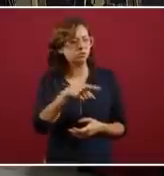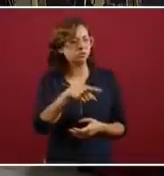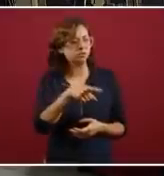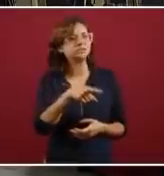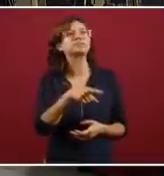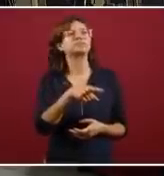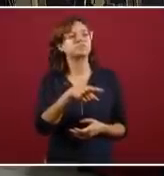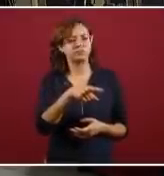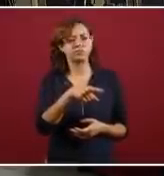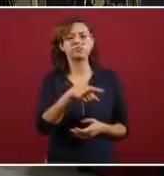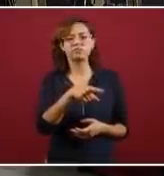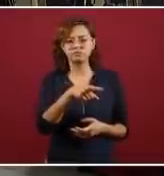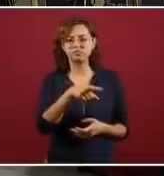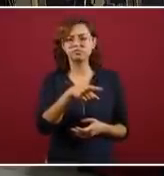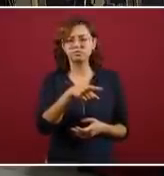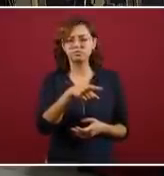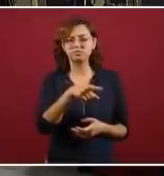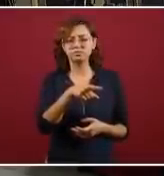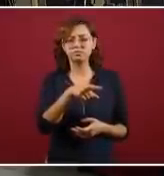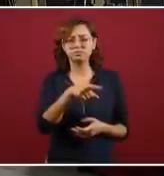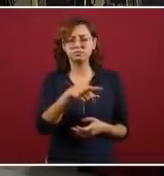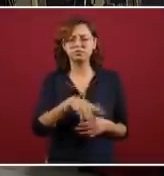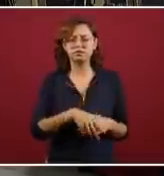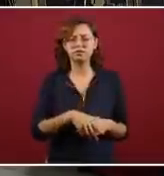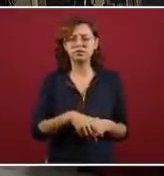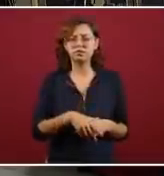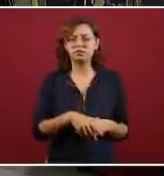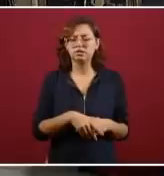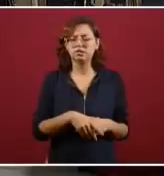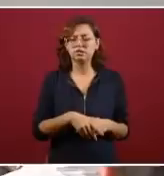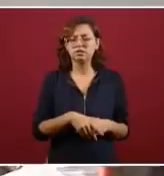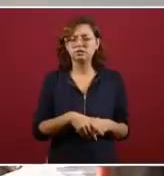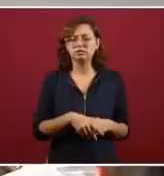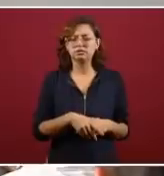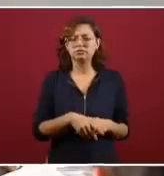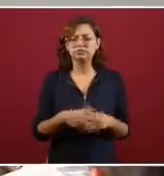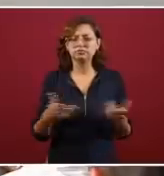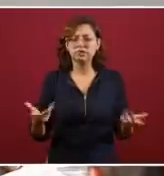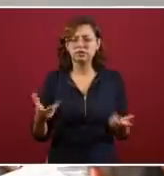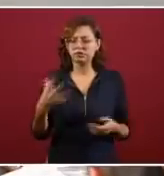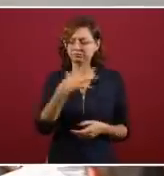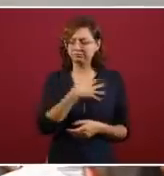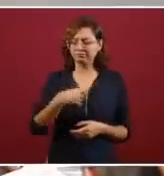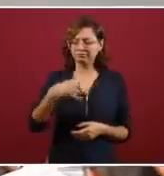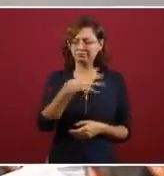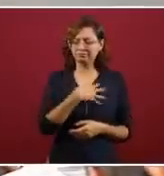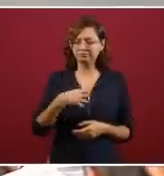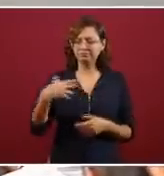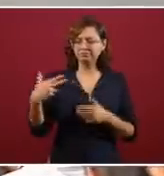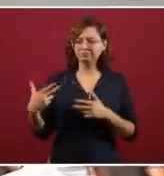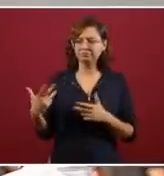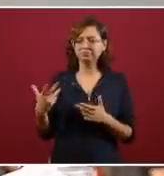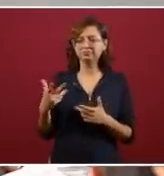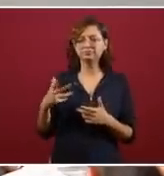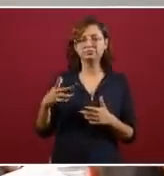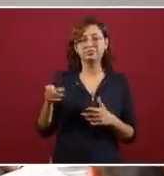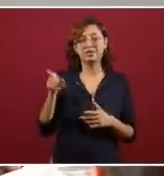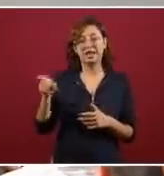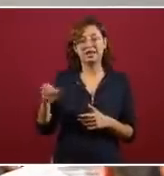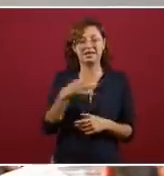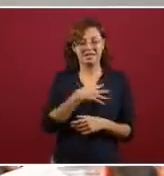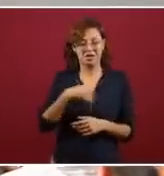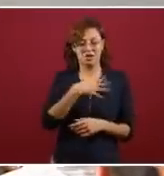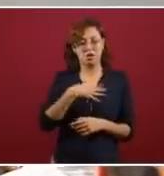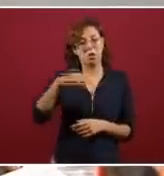Sí, sí. Que le dejó a los hijos una cantidad que pensaban de que les iba a…